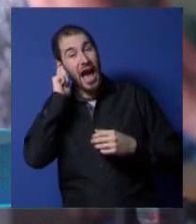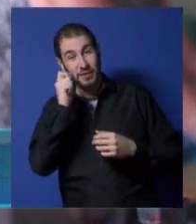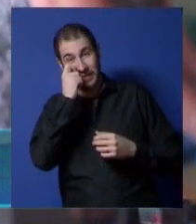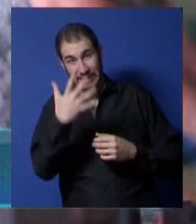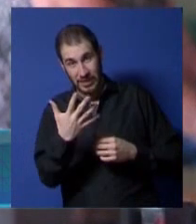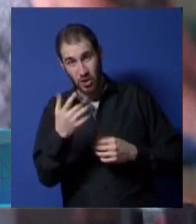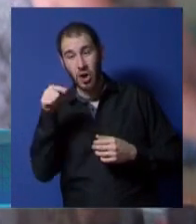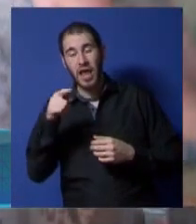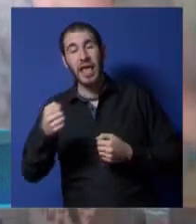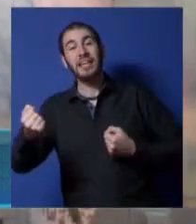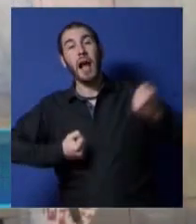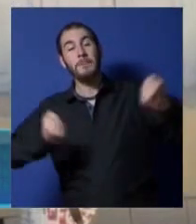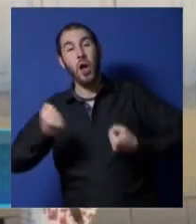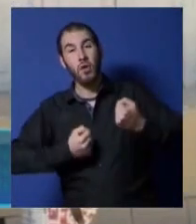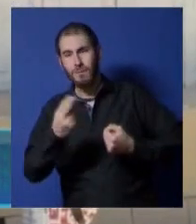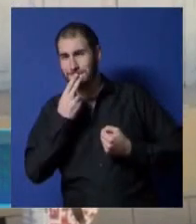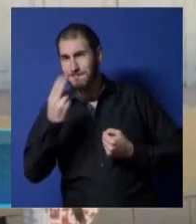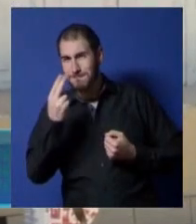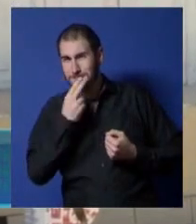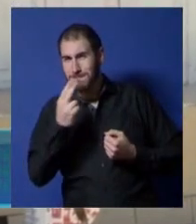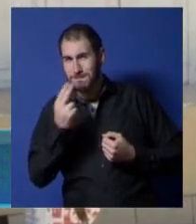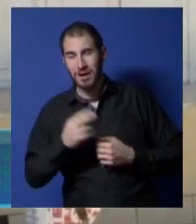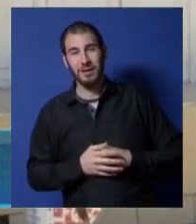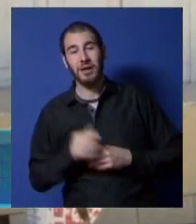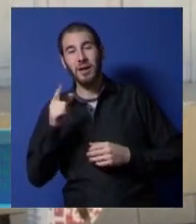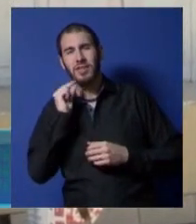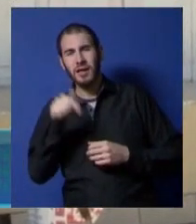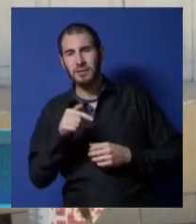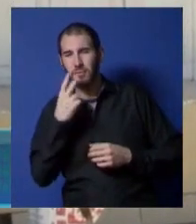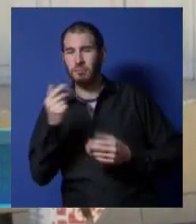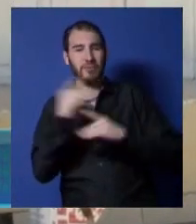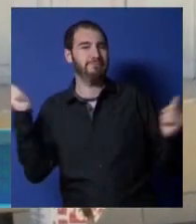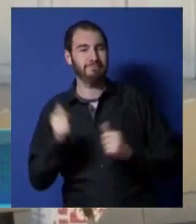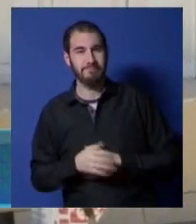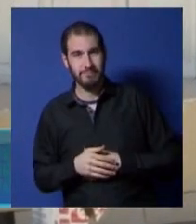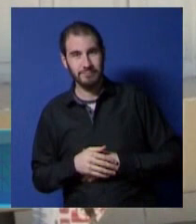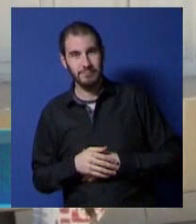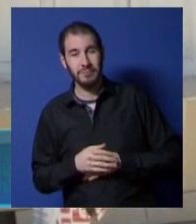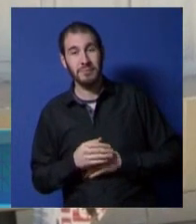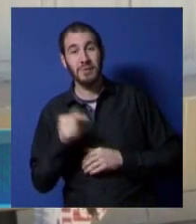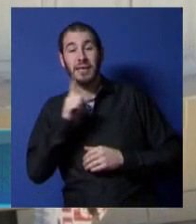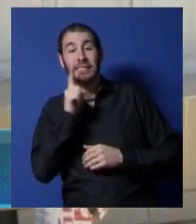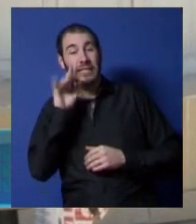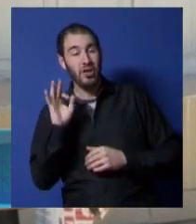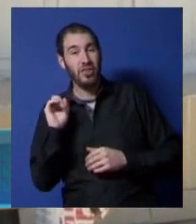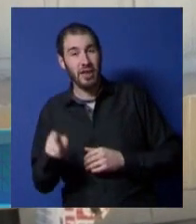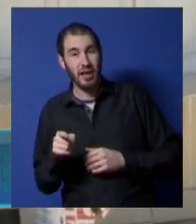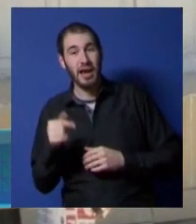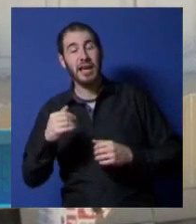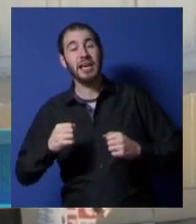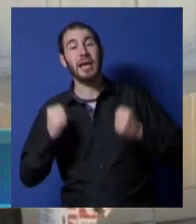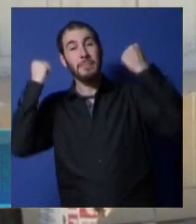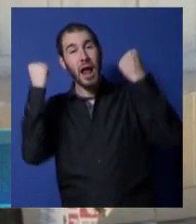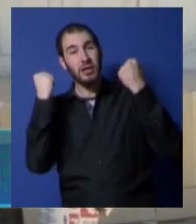años él era camionero, fumaba mucho y dijo un día, voy a dejar de fumar. Y claro, hace muy mal. Tenía un tío de él que tenía un